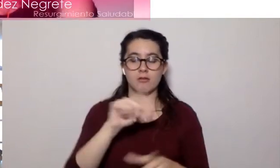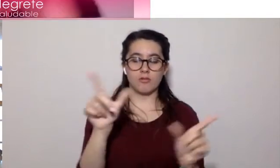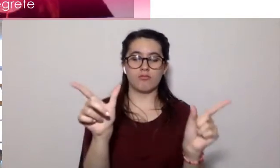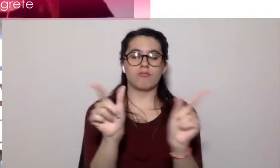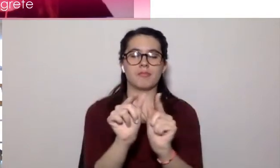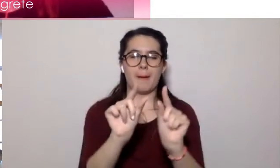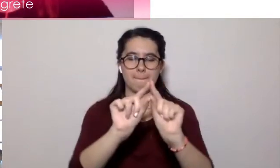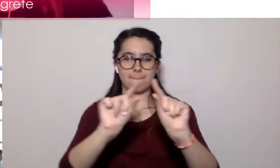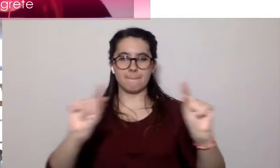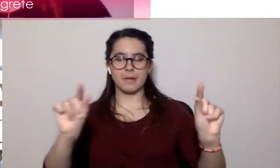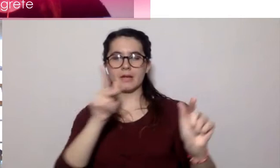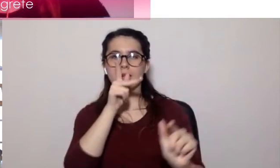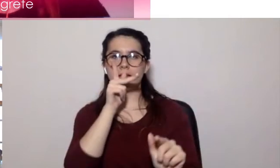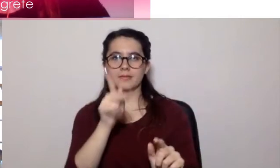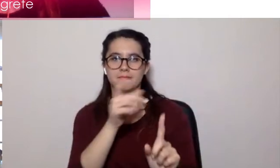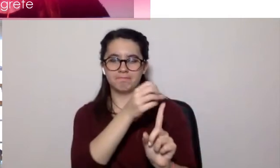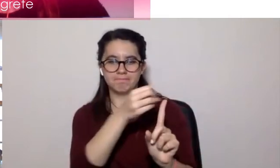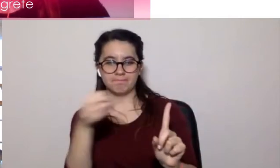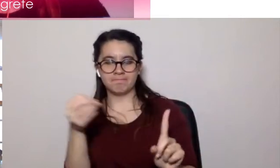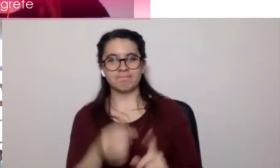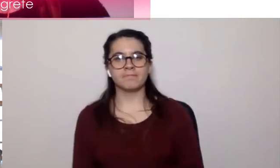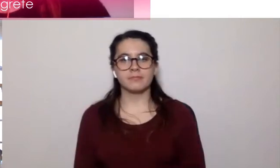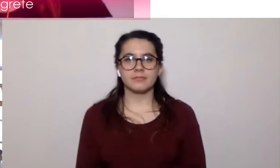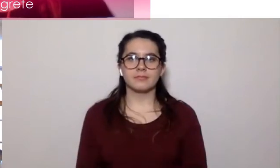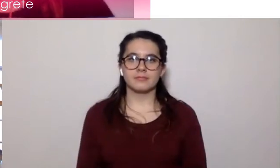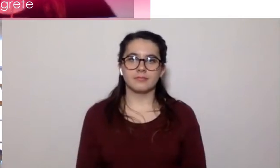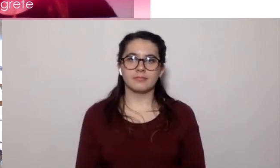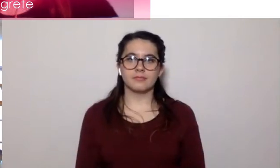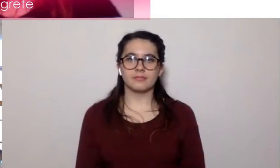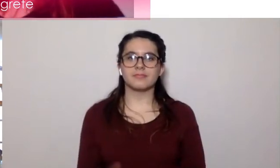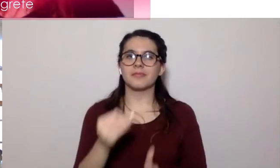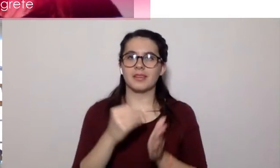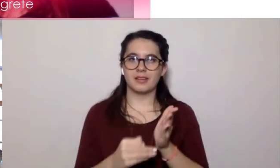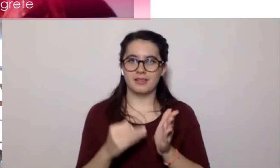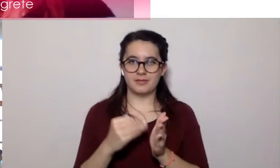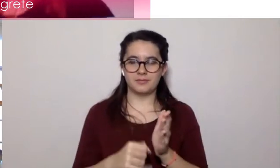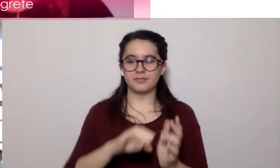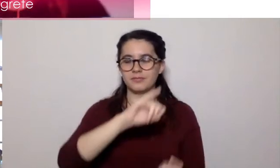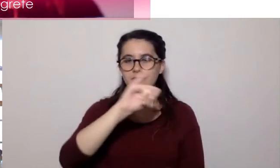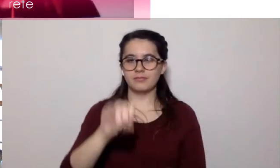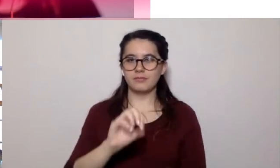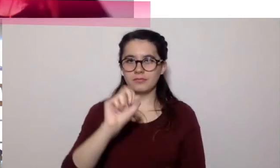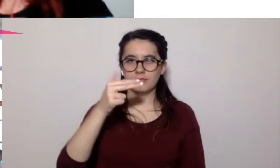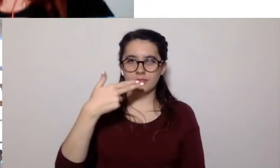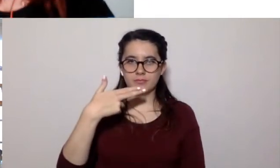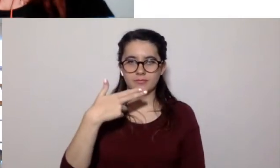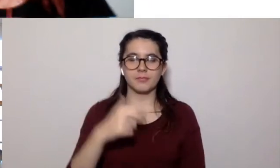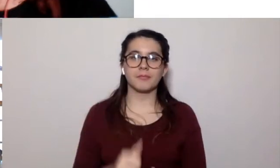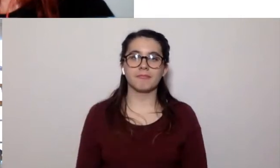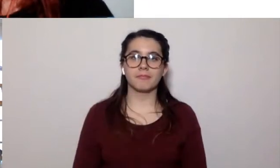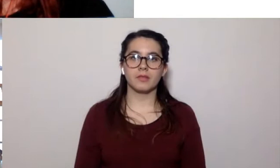que también compartiste y no la mencionamos, del doctor John Arden.